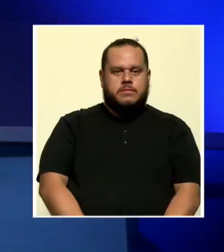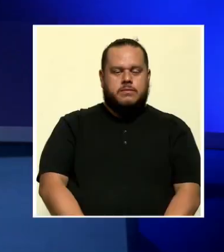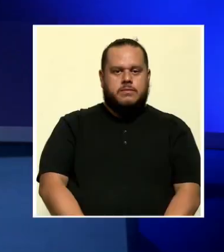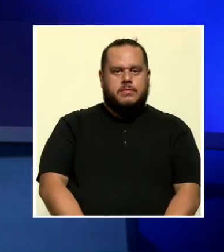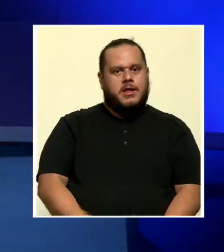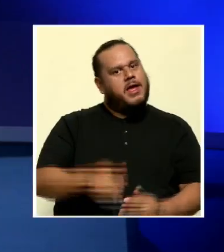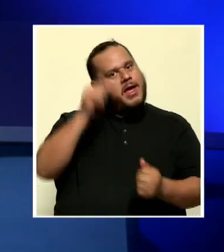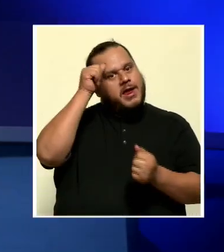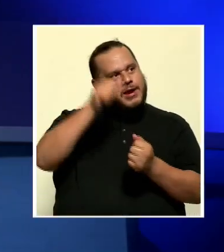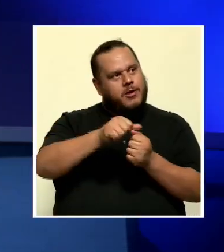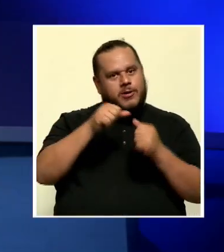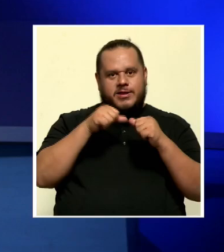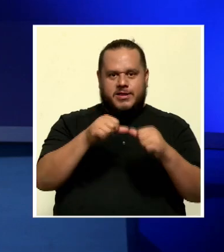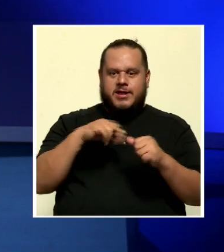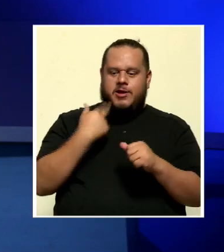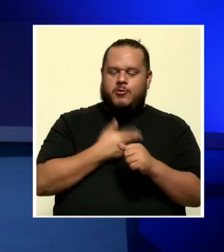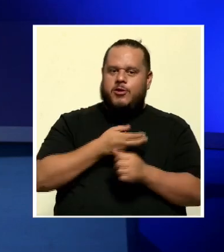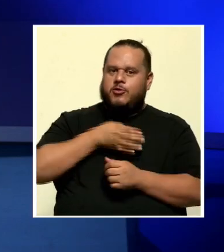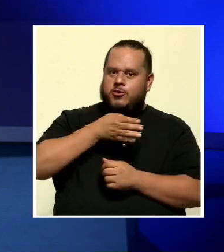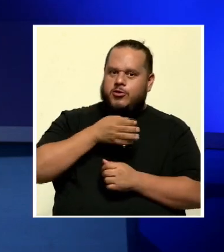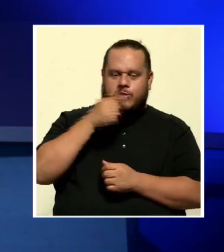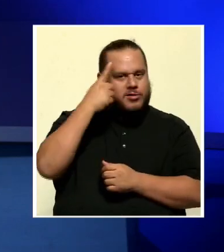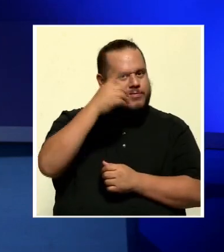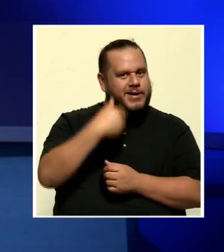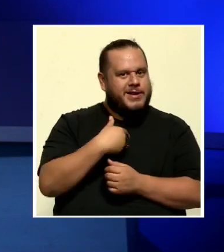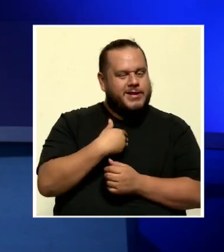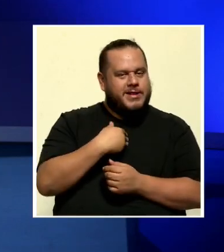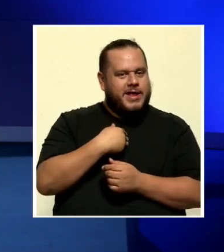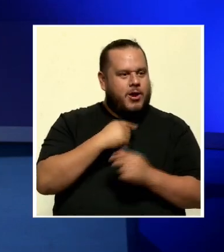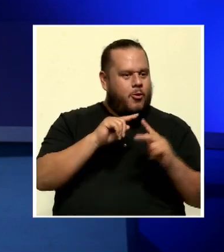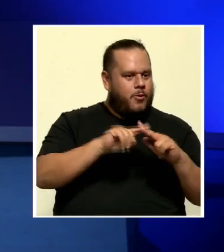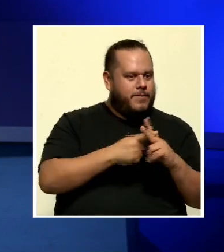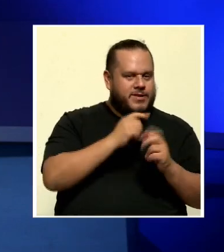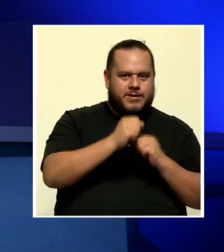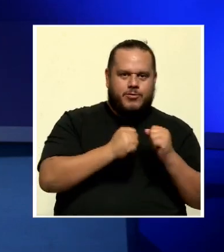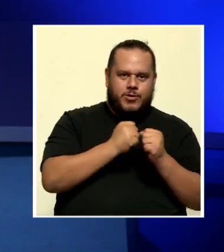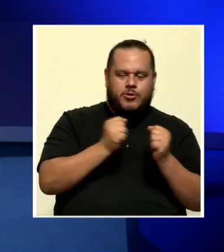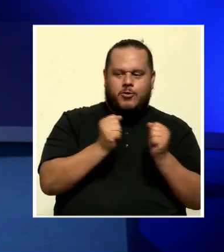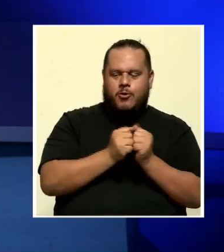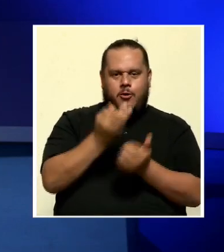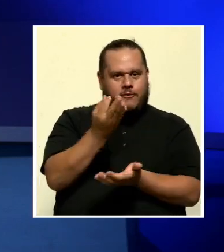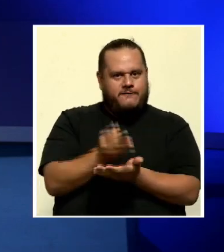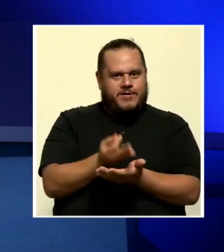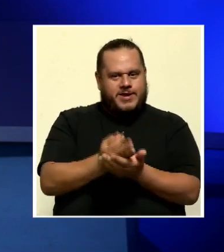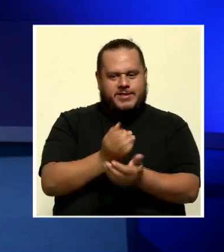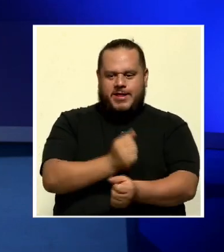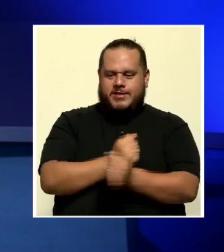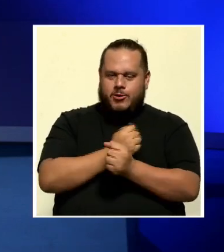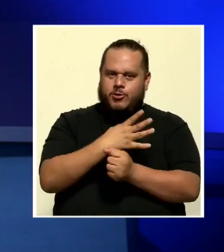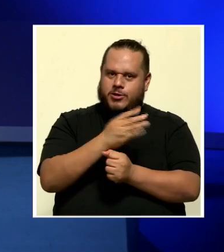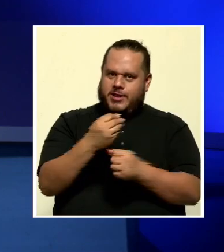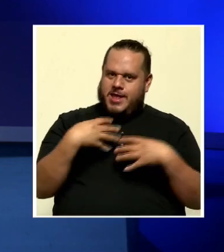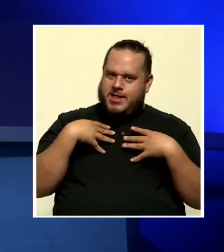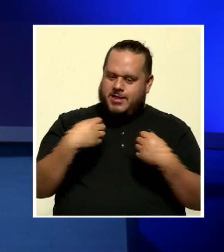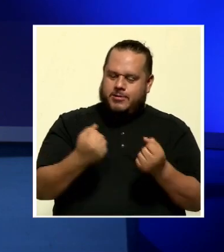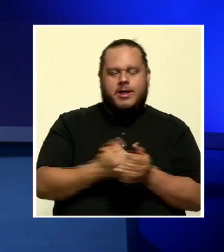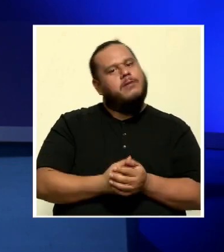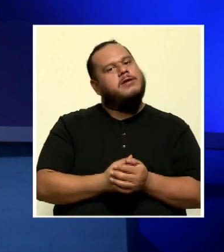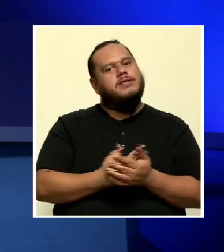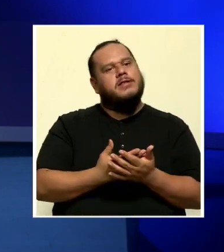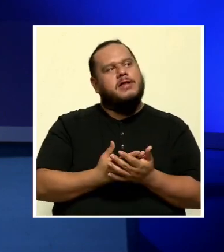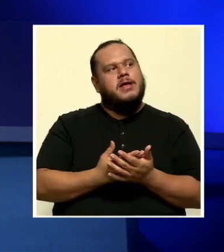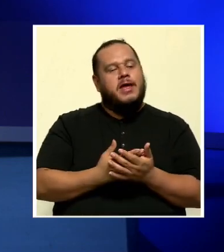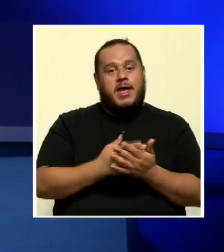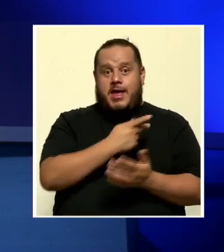Recuerde seguir en nuestros consejos para tener un principio de año con finanzas seguras y saludables. Bueno, y